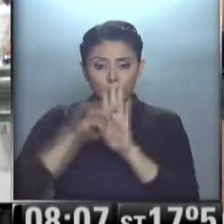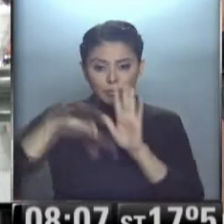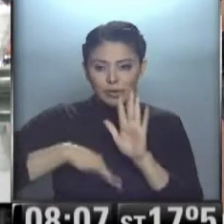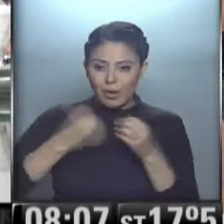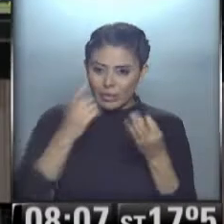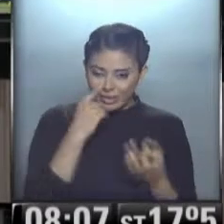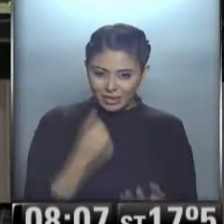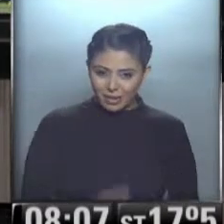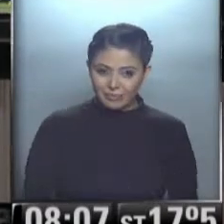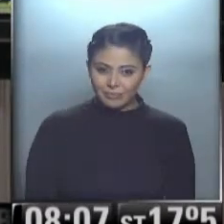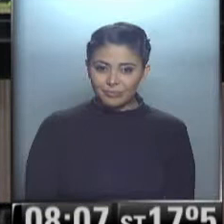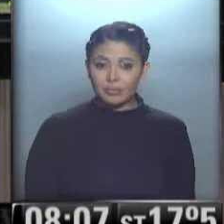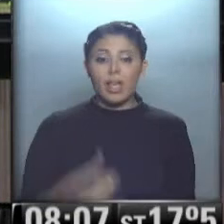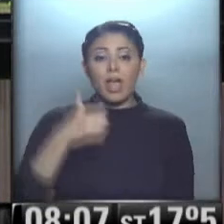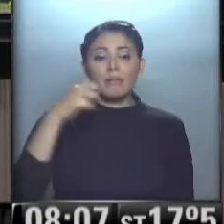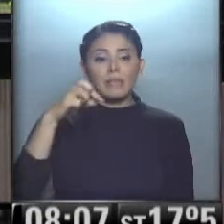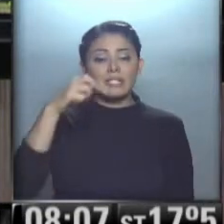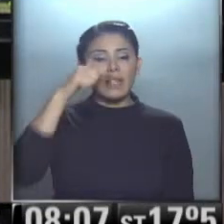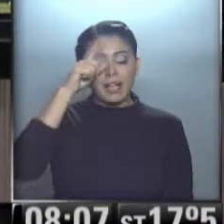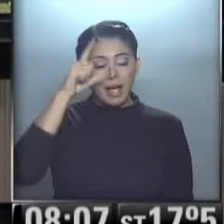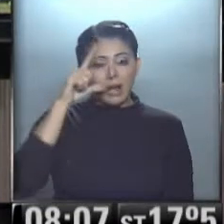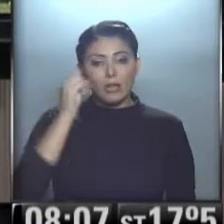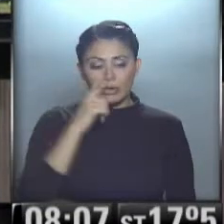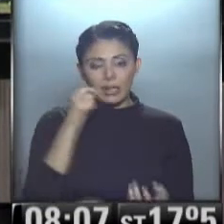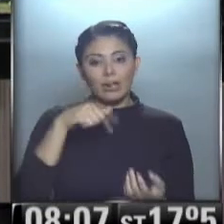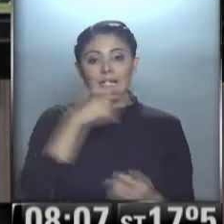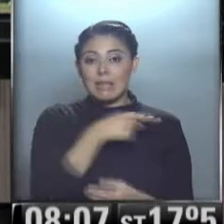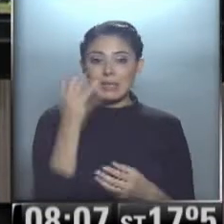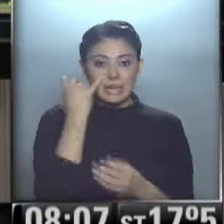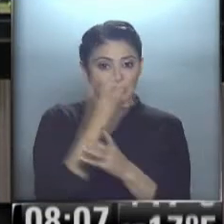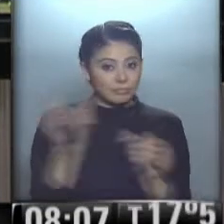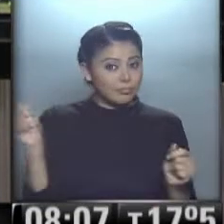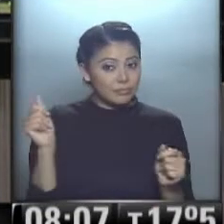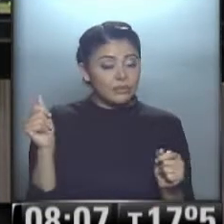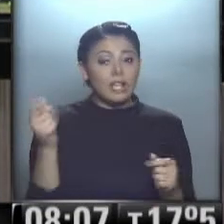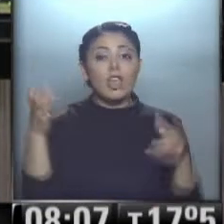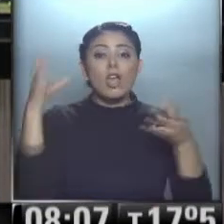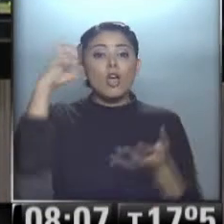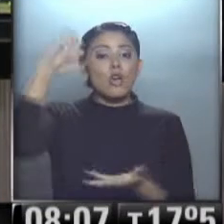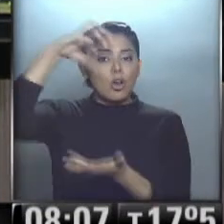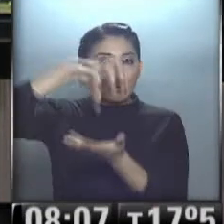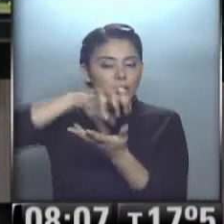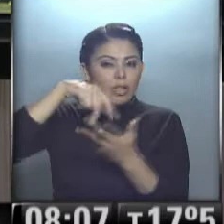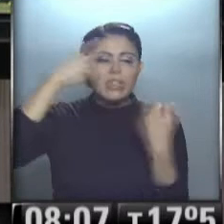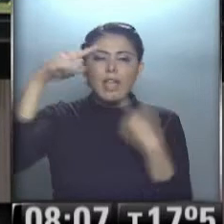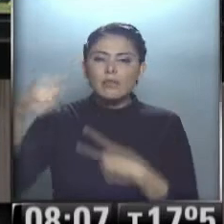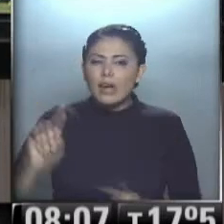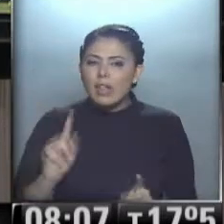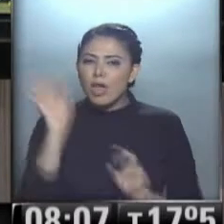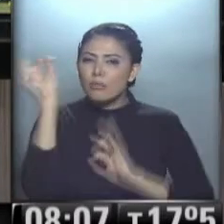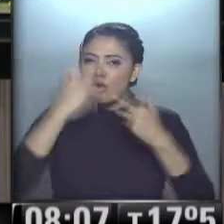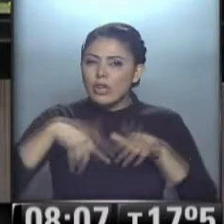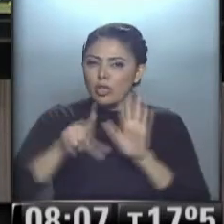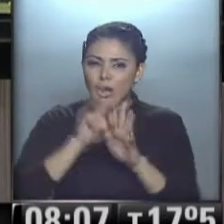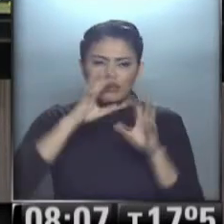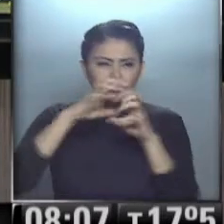fernando patricia alejandro buen día claro se cierra una semana en la cual se analizó por parte del congreso nacional diferentes proyectos